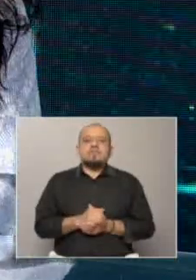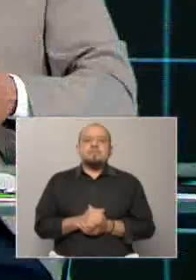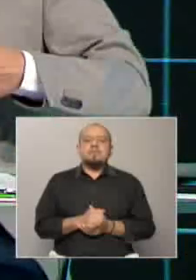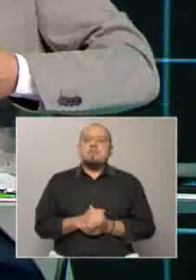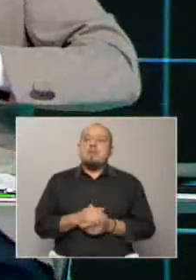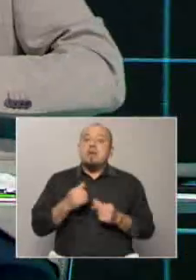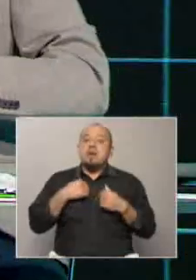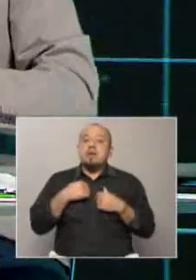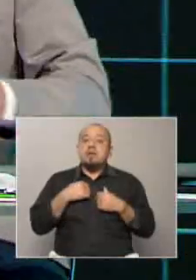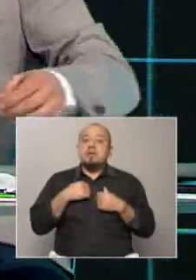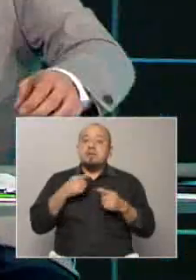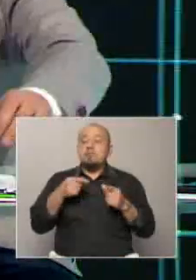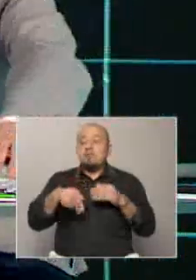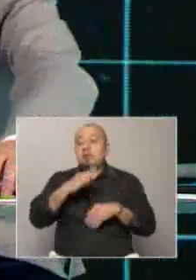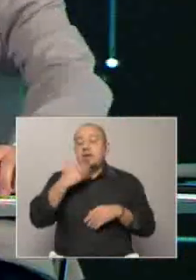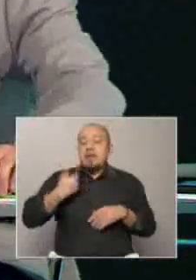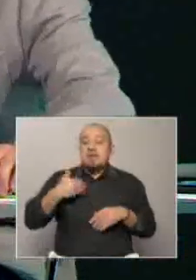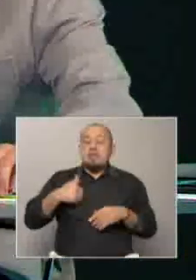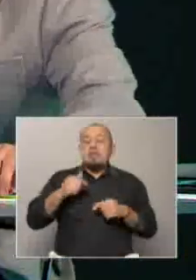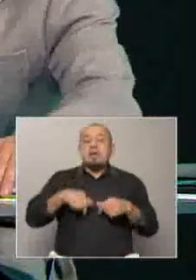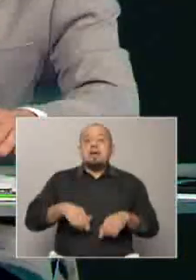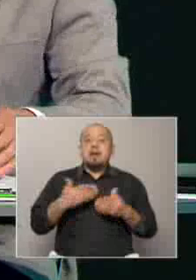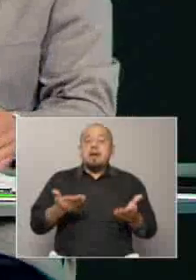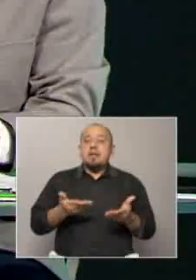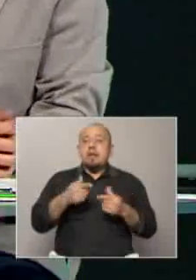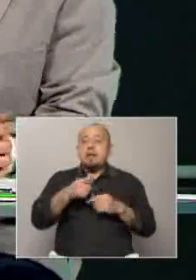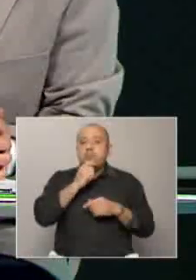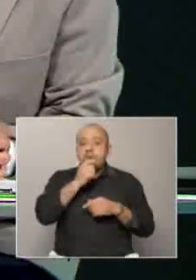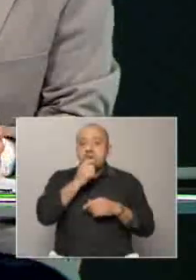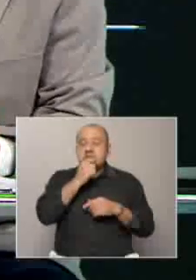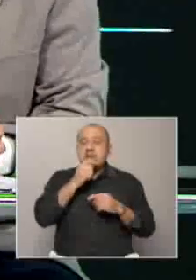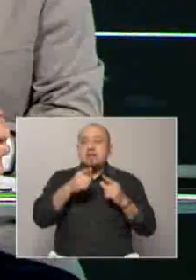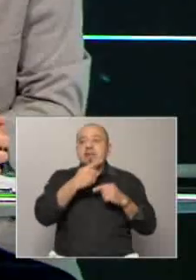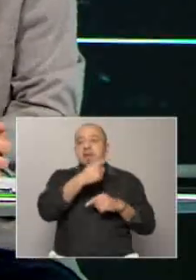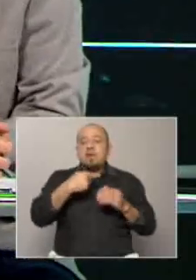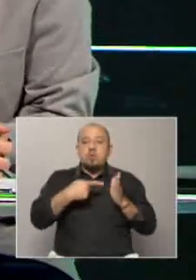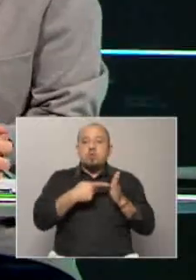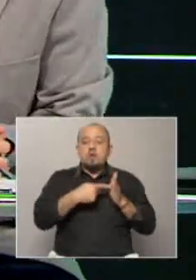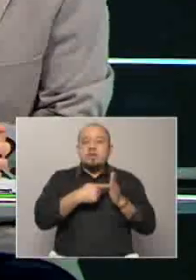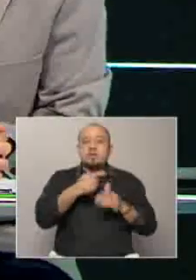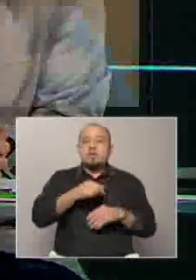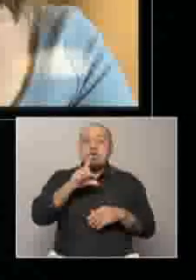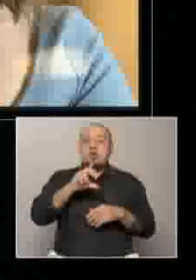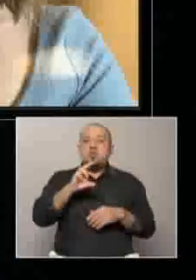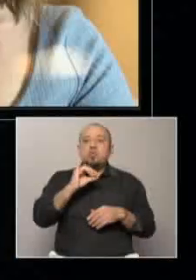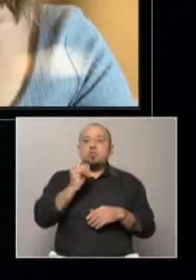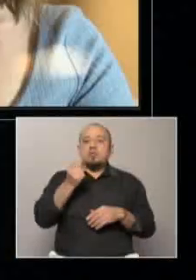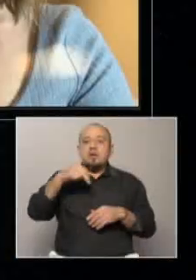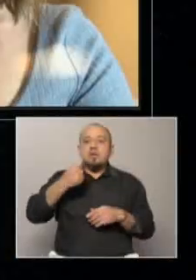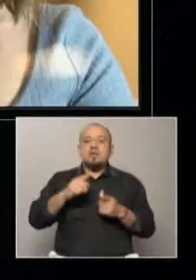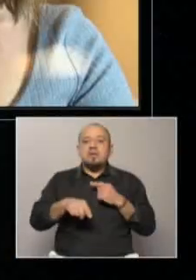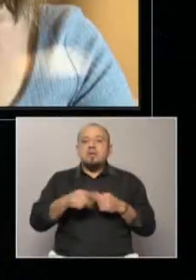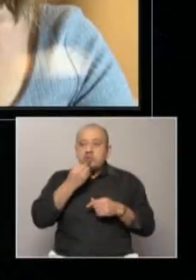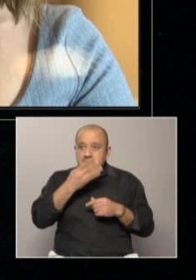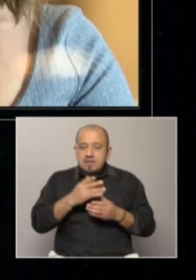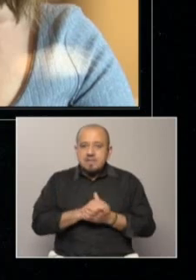gusta. Le dijimos que íbamos a ir a la vecina orilla y la vamos a recibir a esta colega periodista y comunicadora desde Buenos Aires. Luciana Rubinska está con nosotros. Luciana, ¿cómo